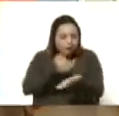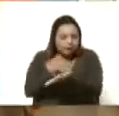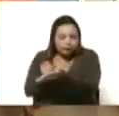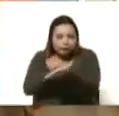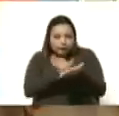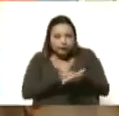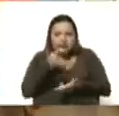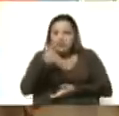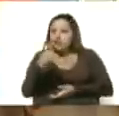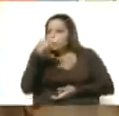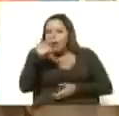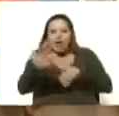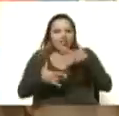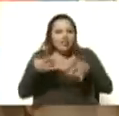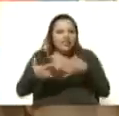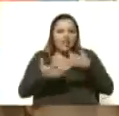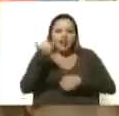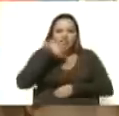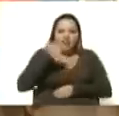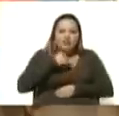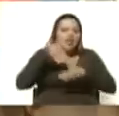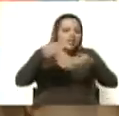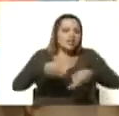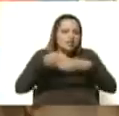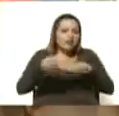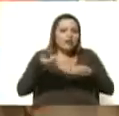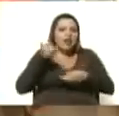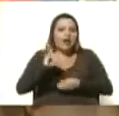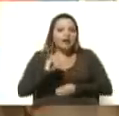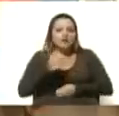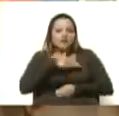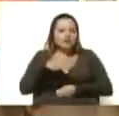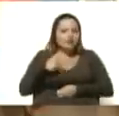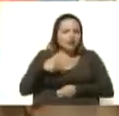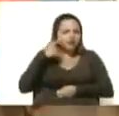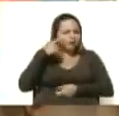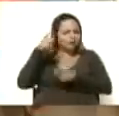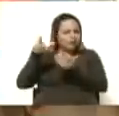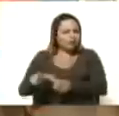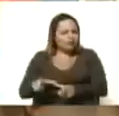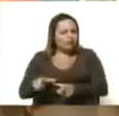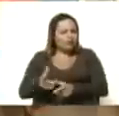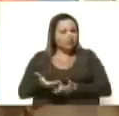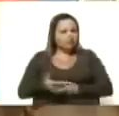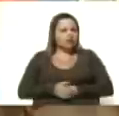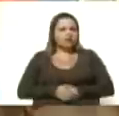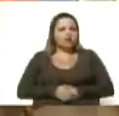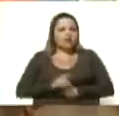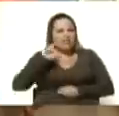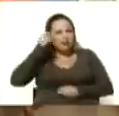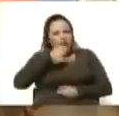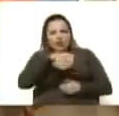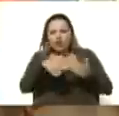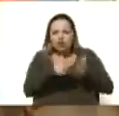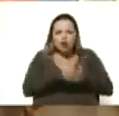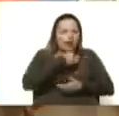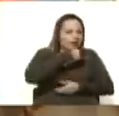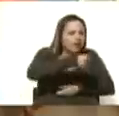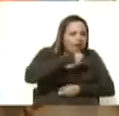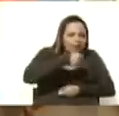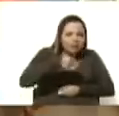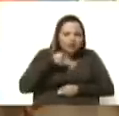determinaron que no hubo un acto violento. Siempre esa fue nuestra posición. Recuerden todas las ruedas de prensa que dimos en su